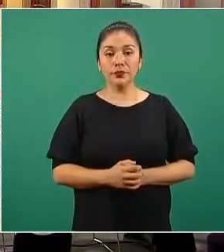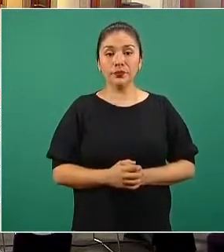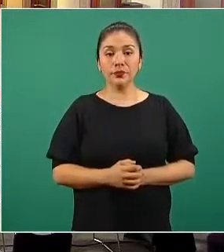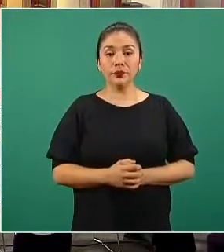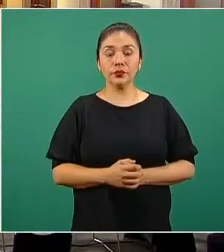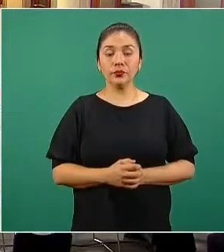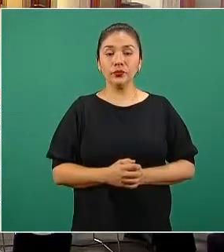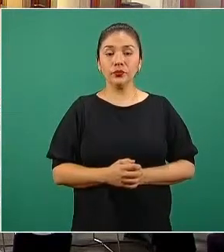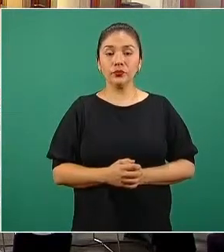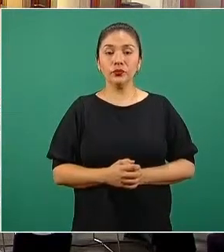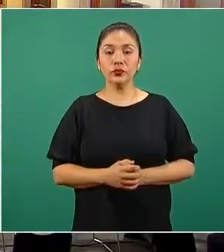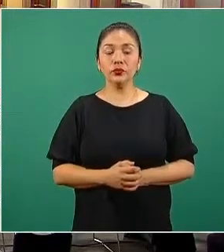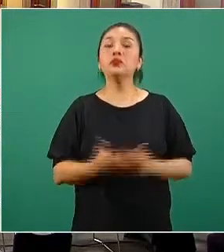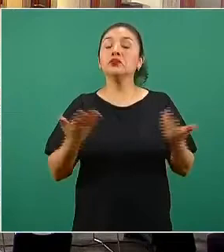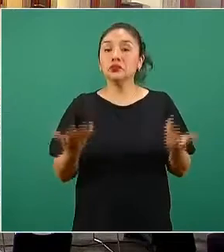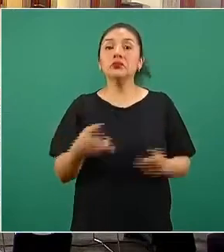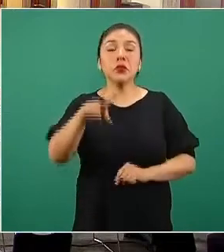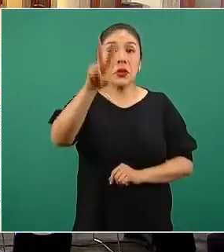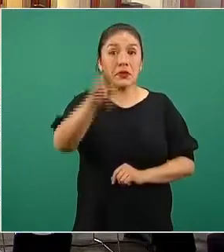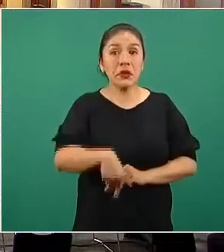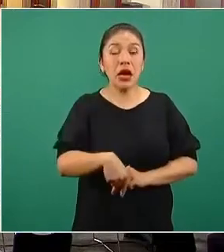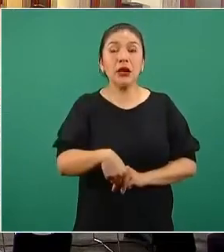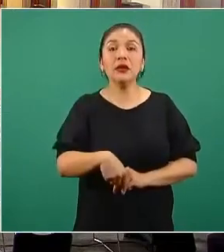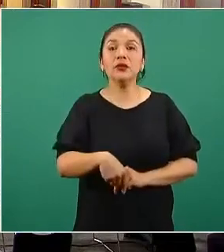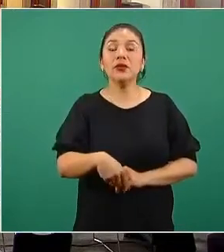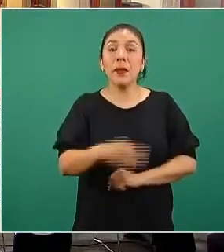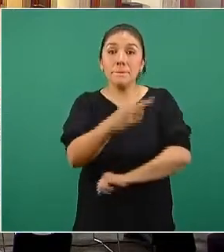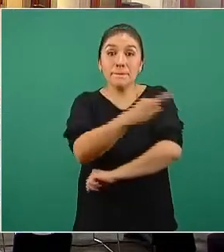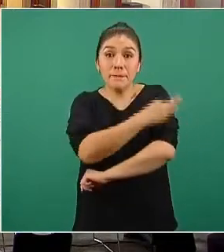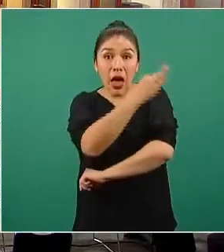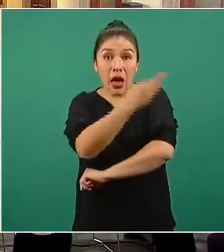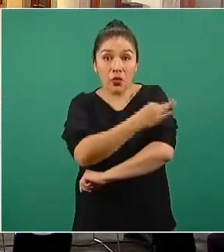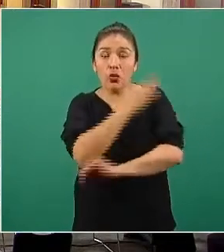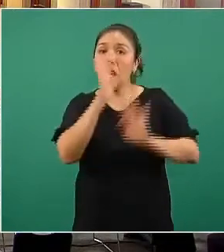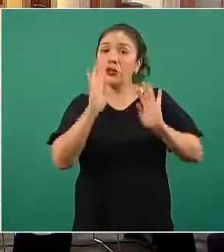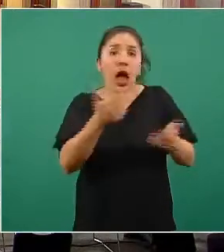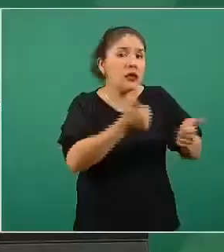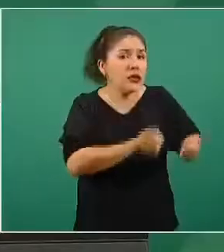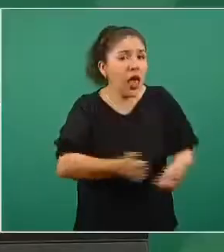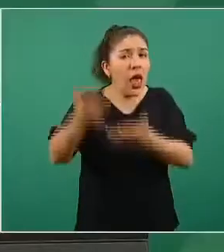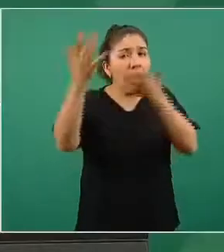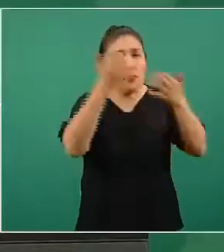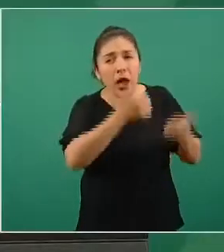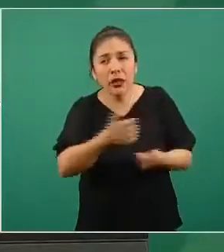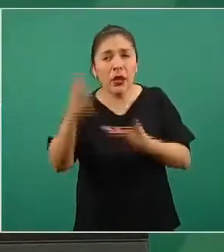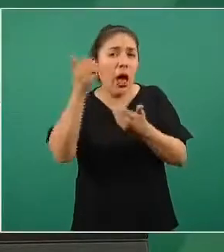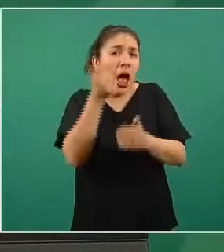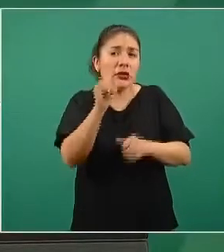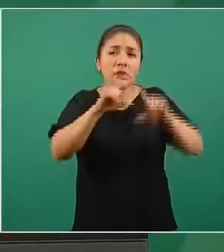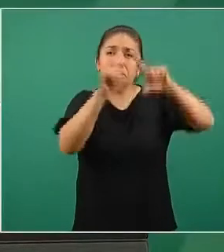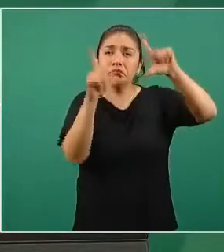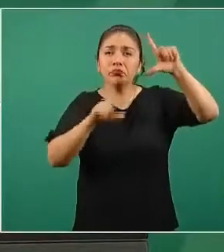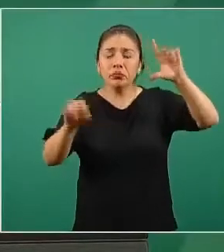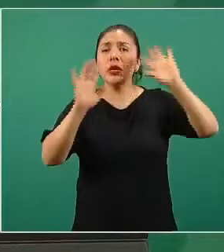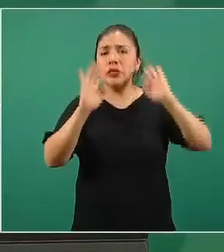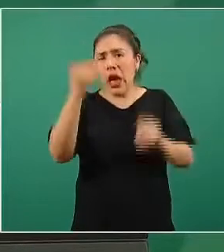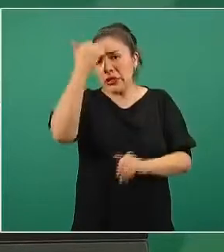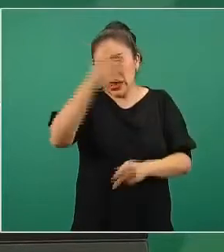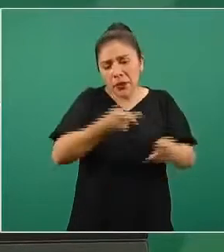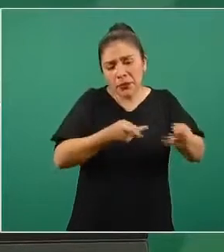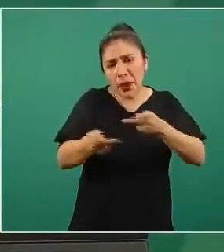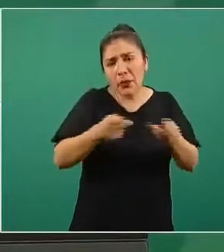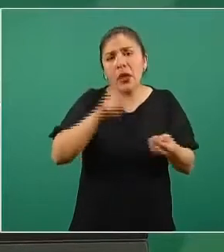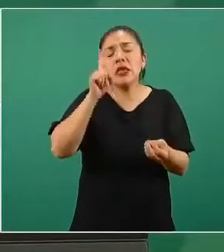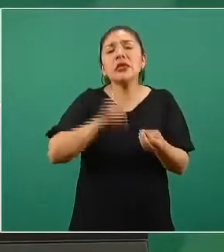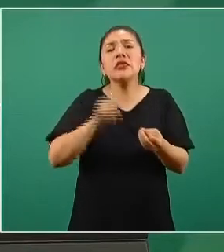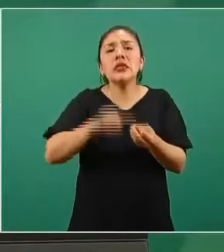Claro, la verdad, Juan, es que las dosis ya están distribuidas, ¿sí? Y se tiene definido ya a quién le